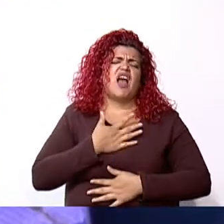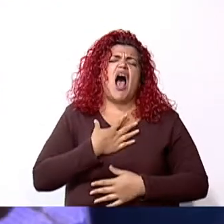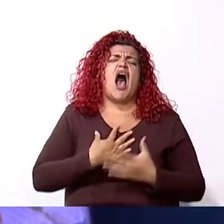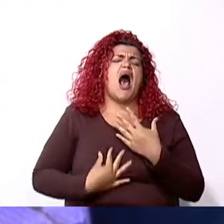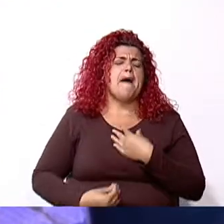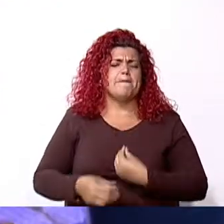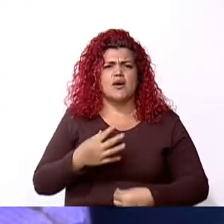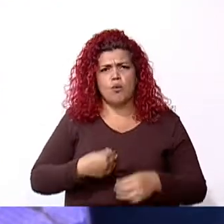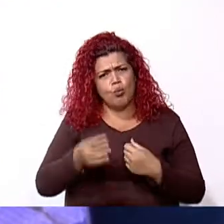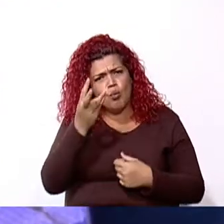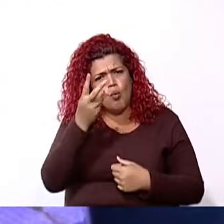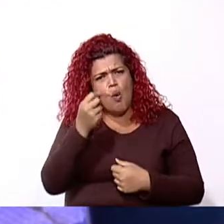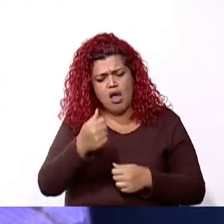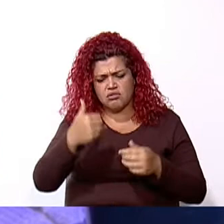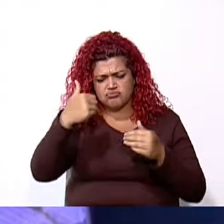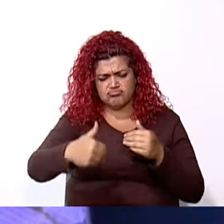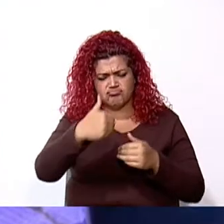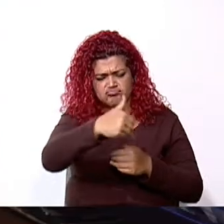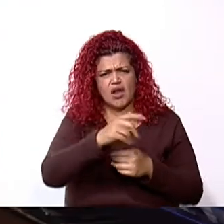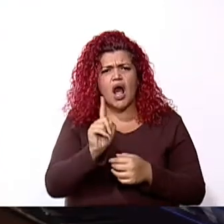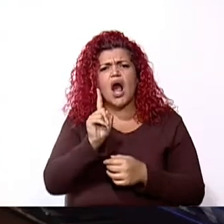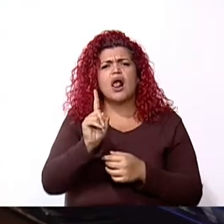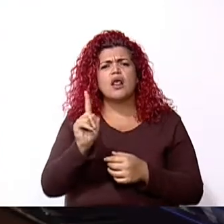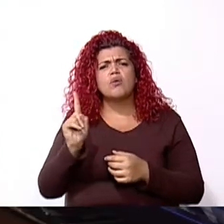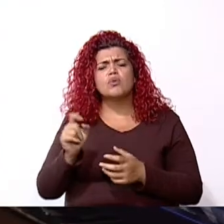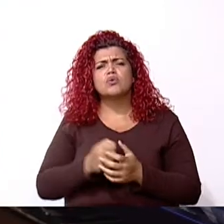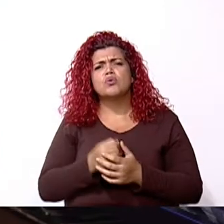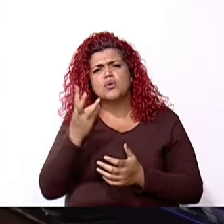Entonces, ¿cuántos pedazos le tienen que tocar a cada uno?